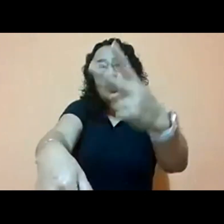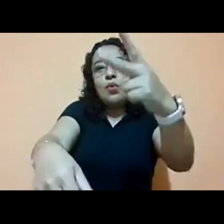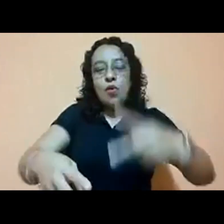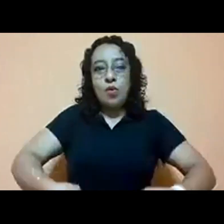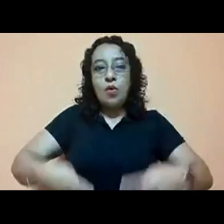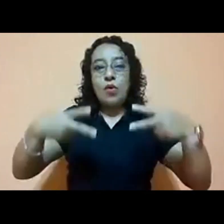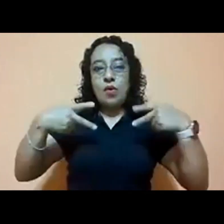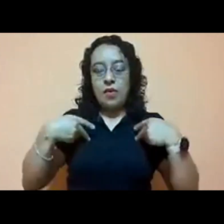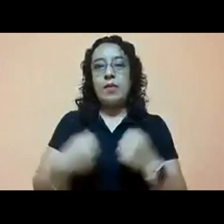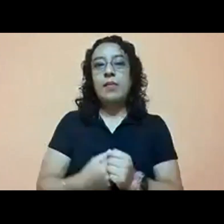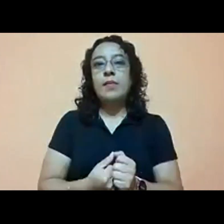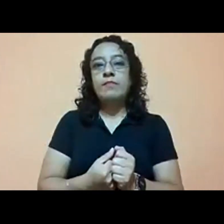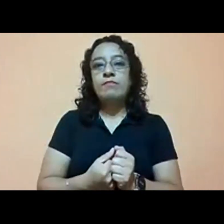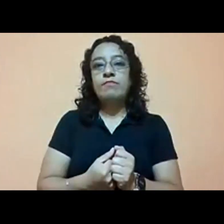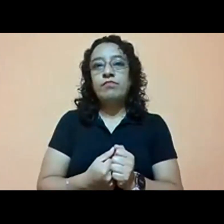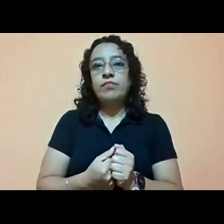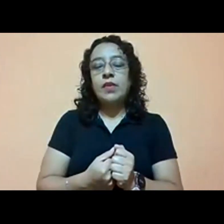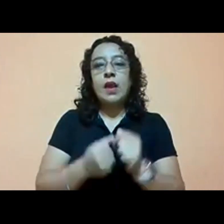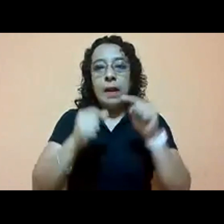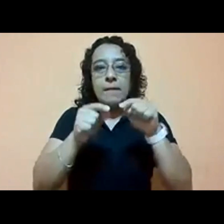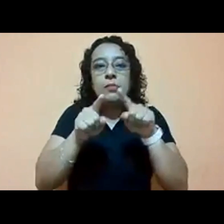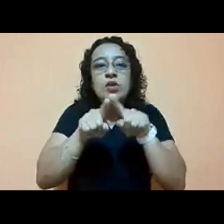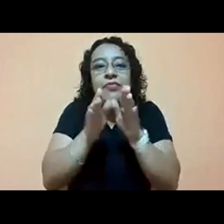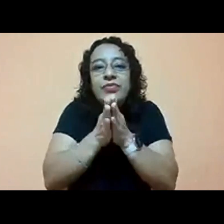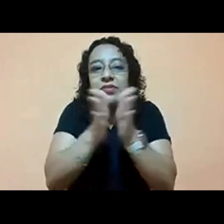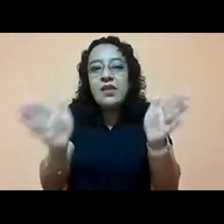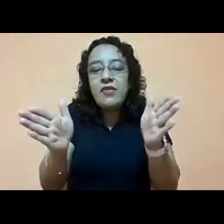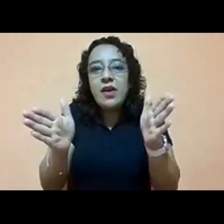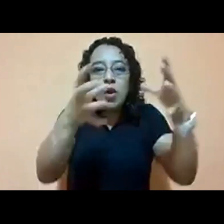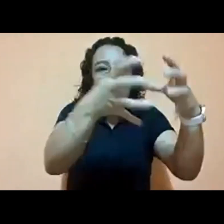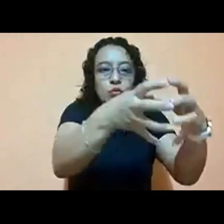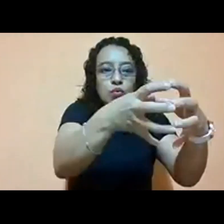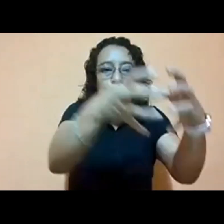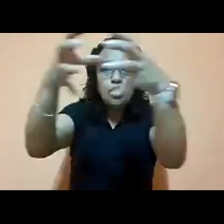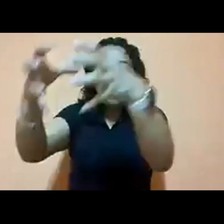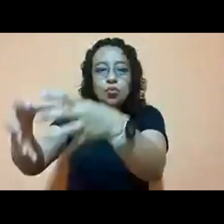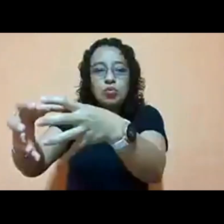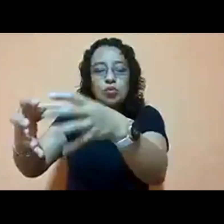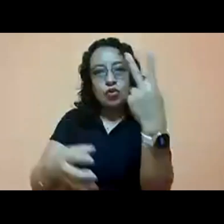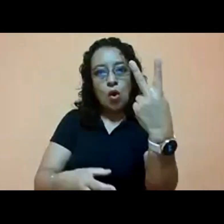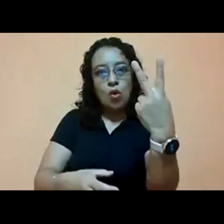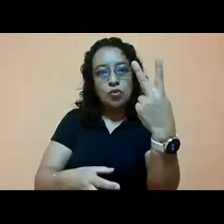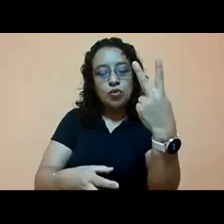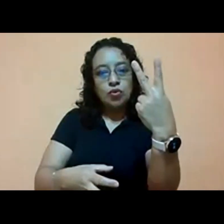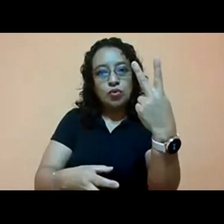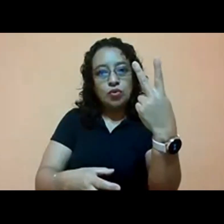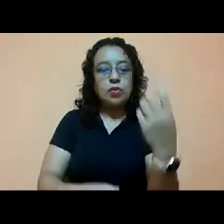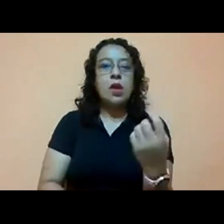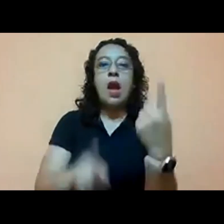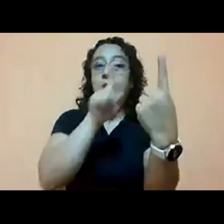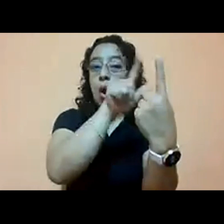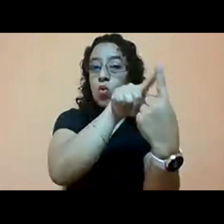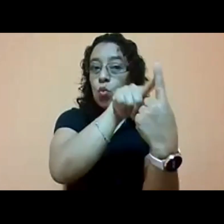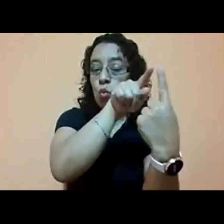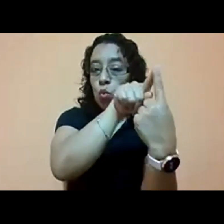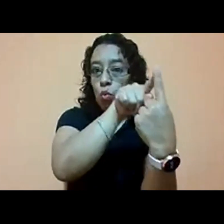lo tanto vamos a dividir esta reunión en dos grupos. La sala 1,